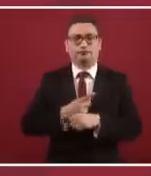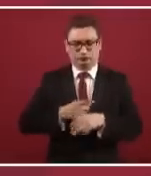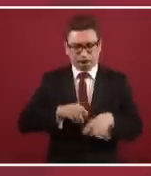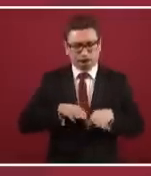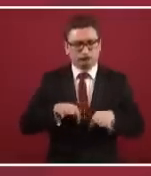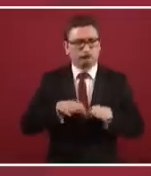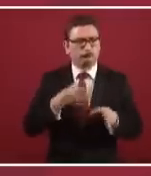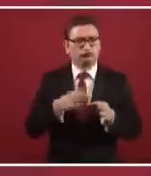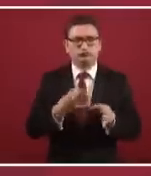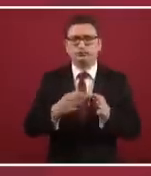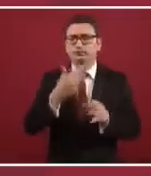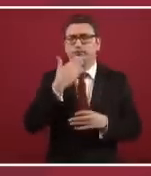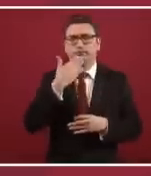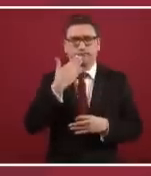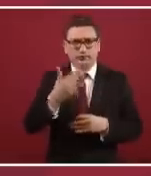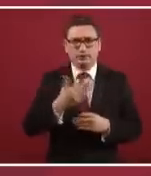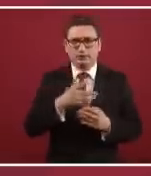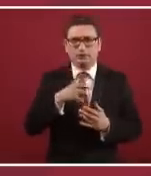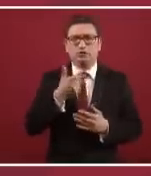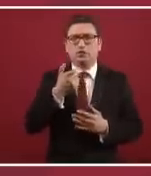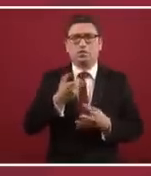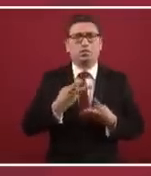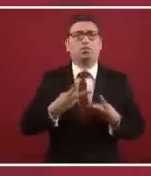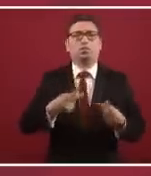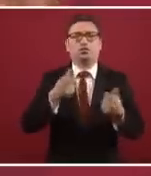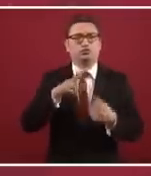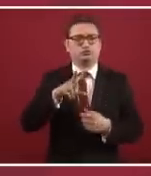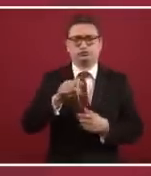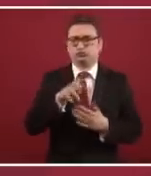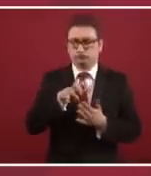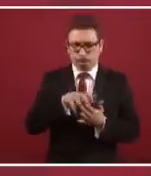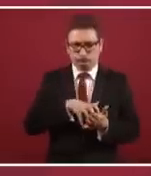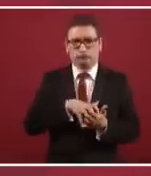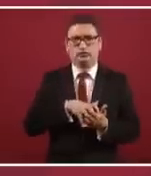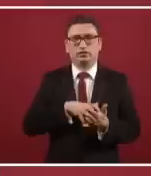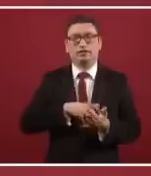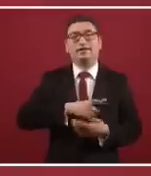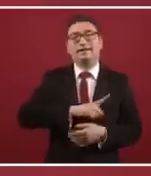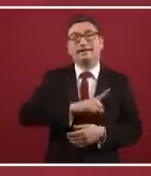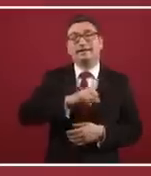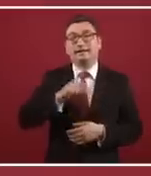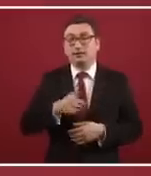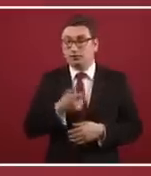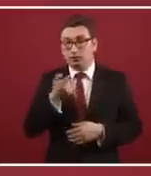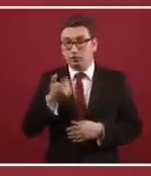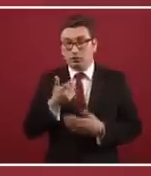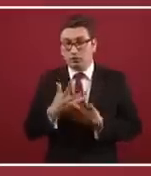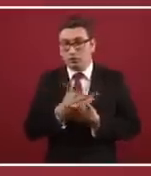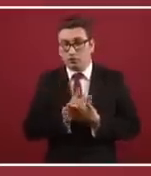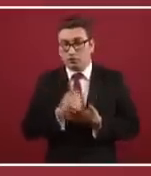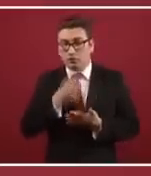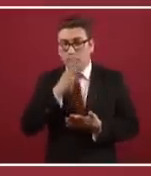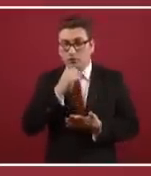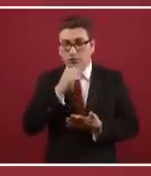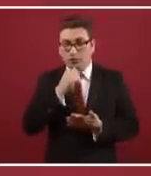eficiente, sin derroche, y ya después, si no alcanza,